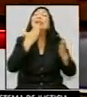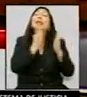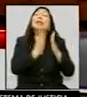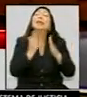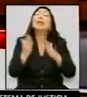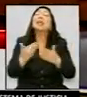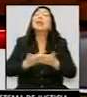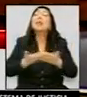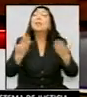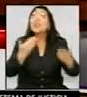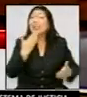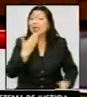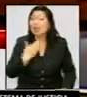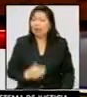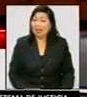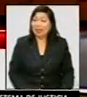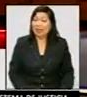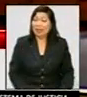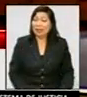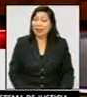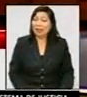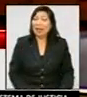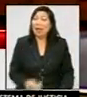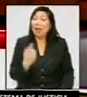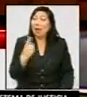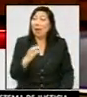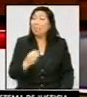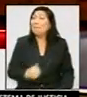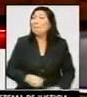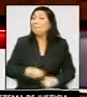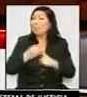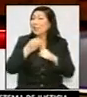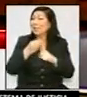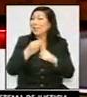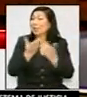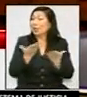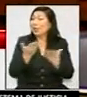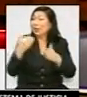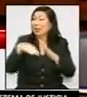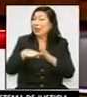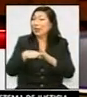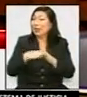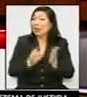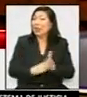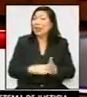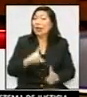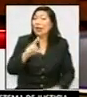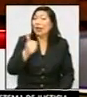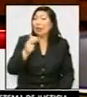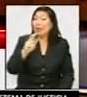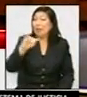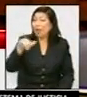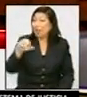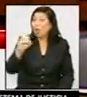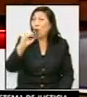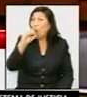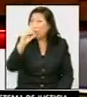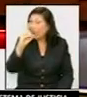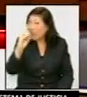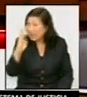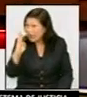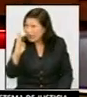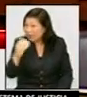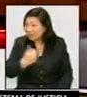oligarquía mediática? ¿No pertenece acaso al principal involucrado en el caso Lava Jato? ¿Acaso no